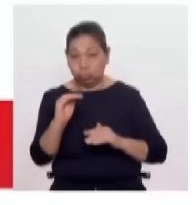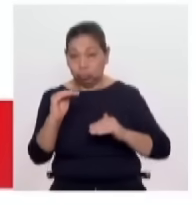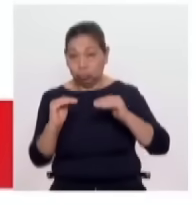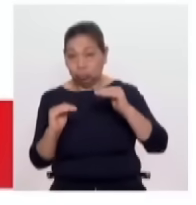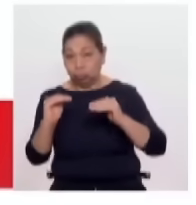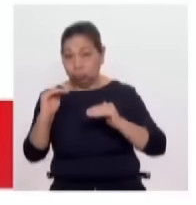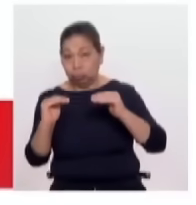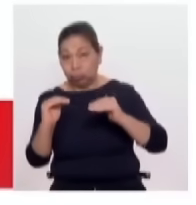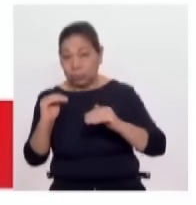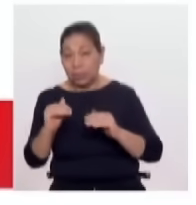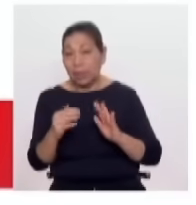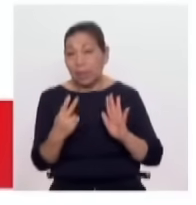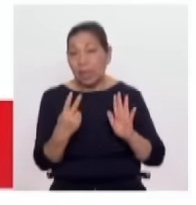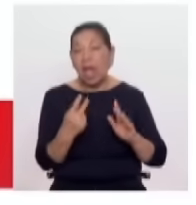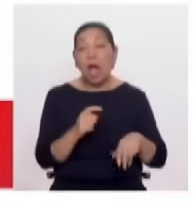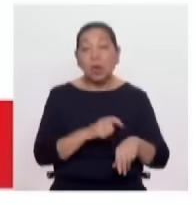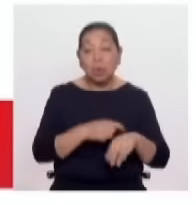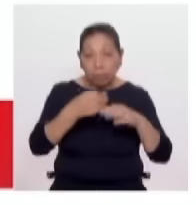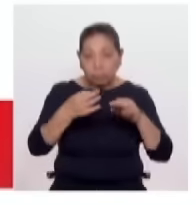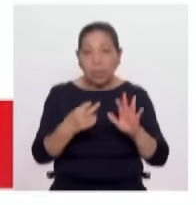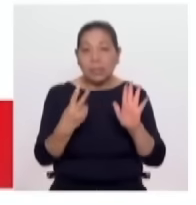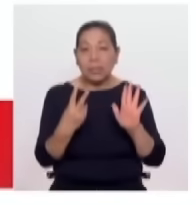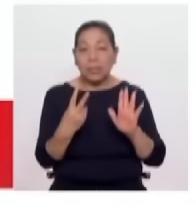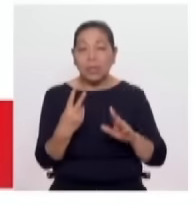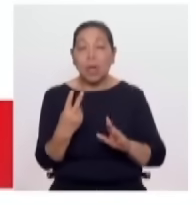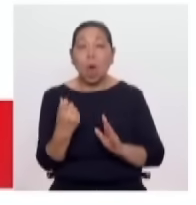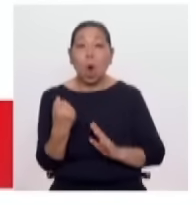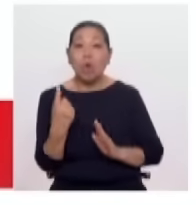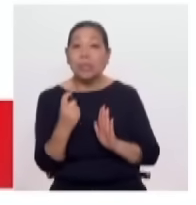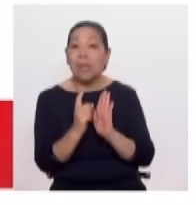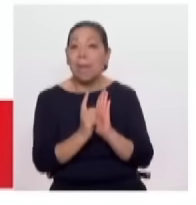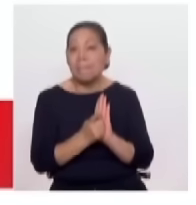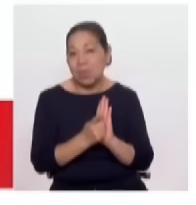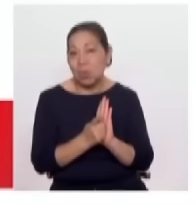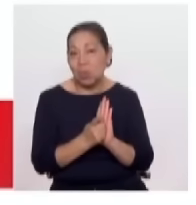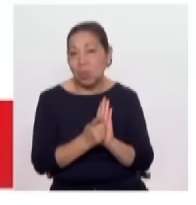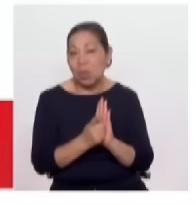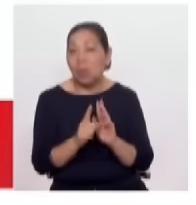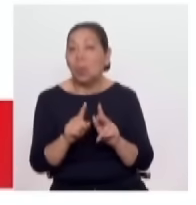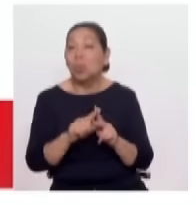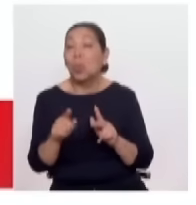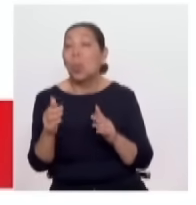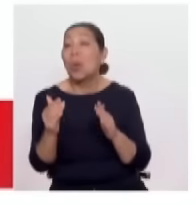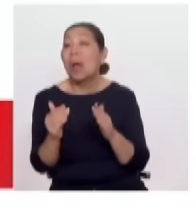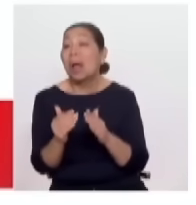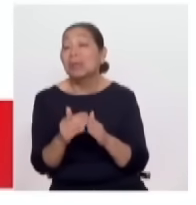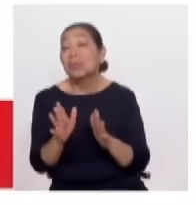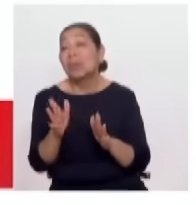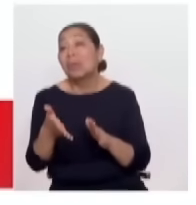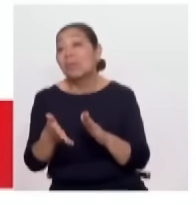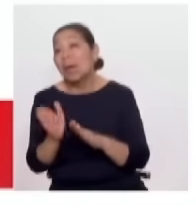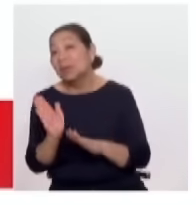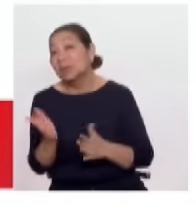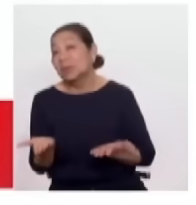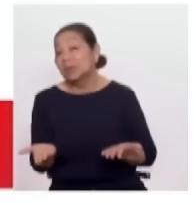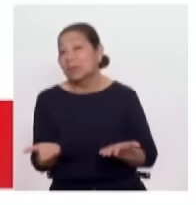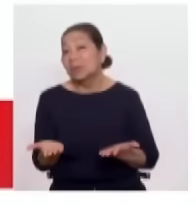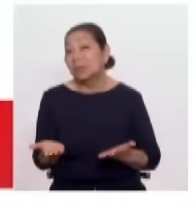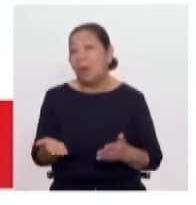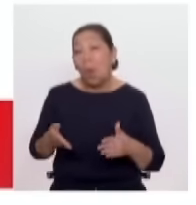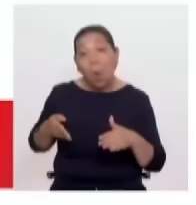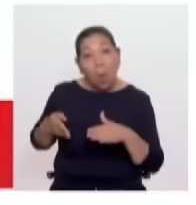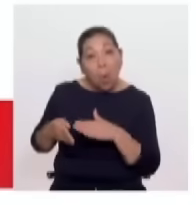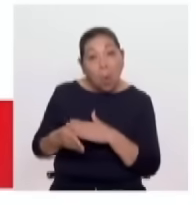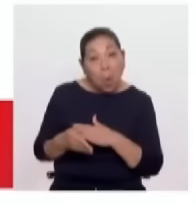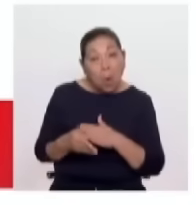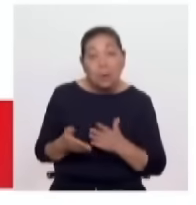Blanca de Arequipa. A las 7 y 11 de la mañana ha sido, ¿no? Probablemente muchos hayan estado saliendo de su casa o